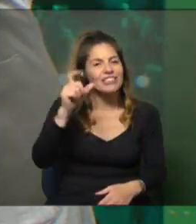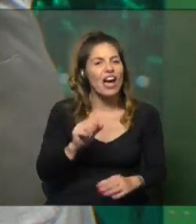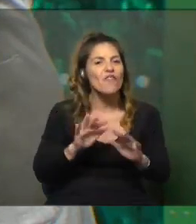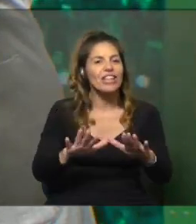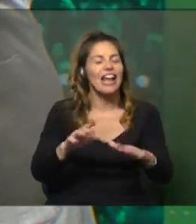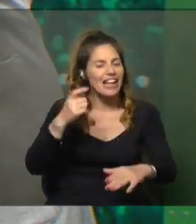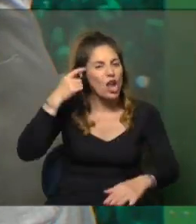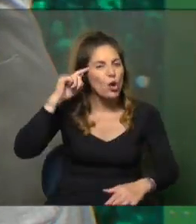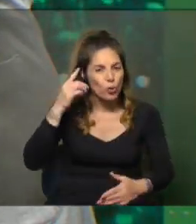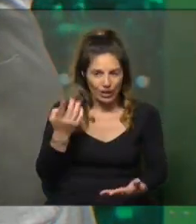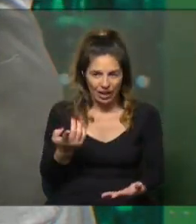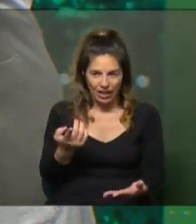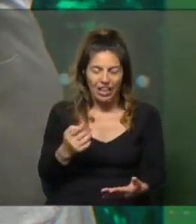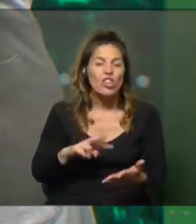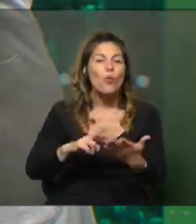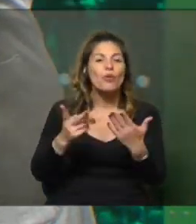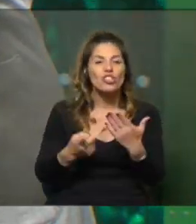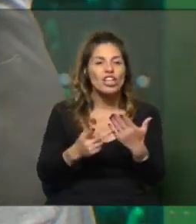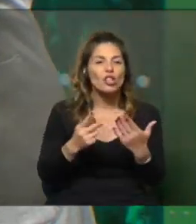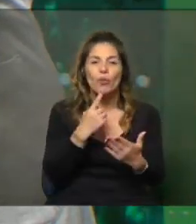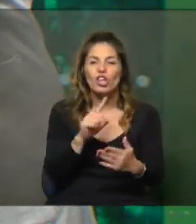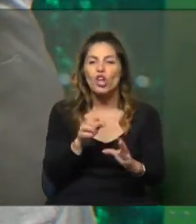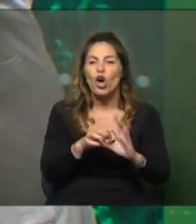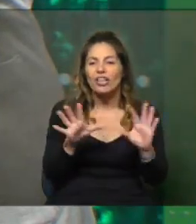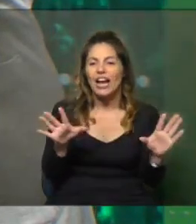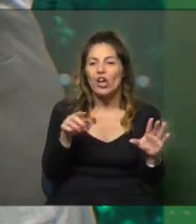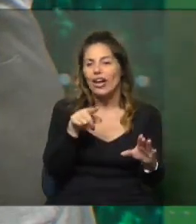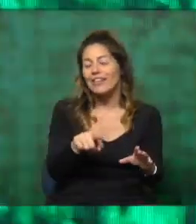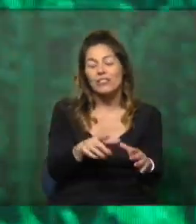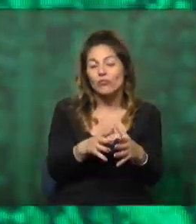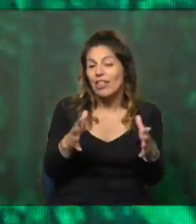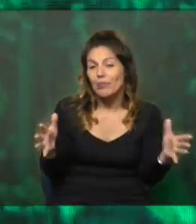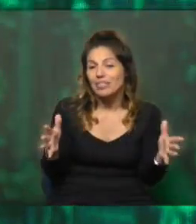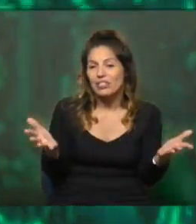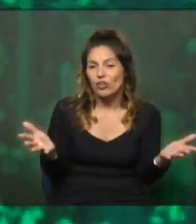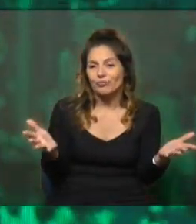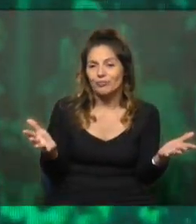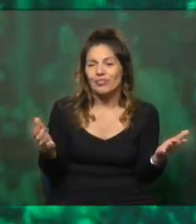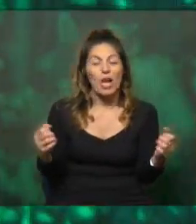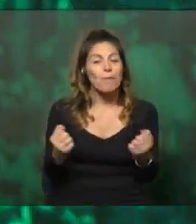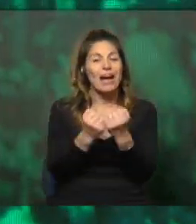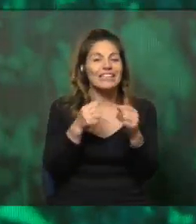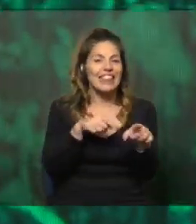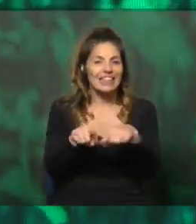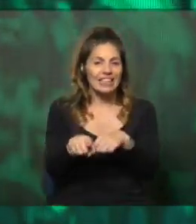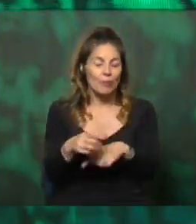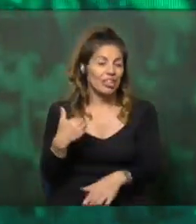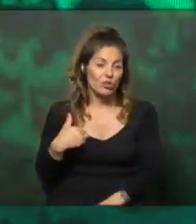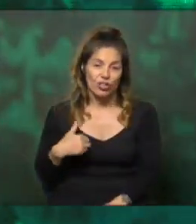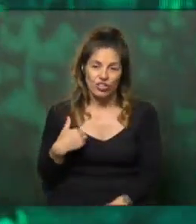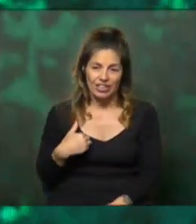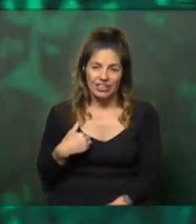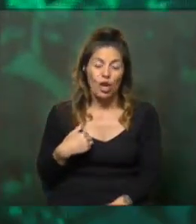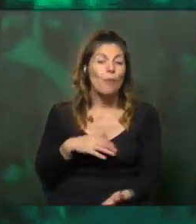locura de un proyecto político que no está claro Este me parece que es una dimensión Que obviamente impacta directamente sobre los argentinos